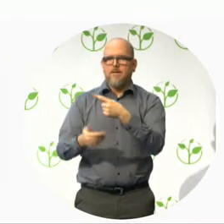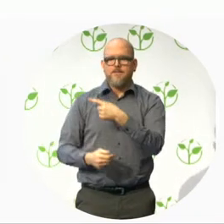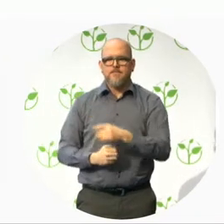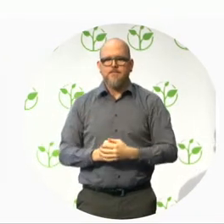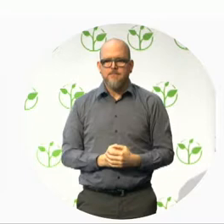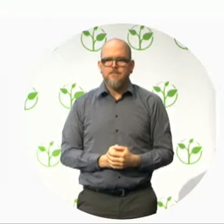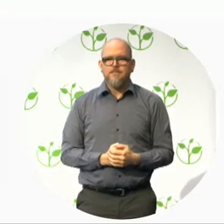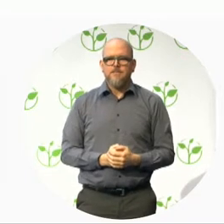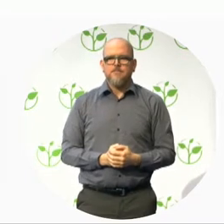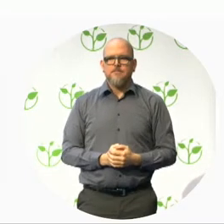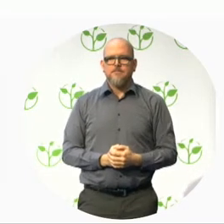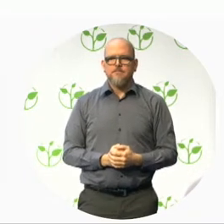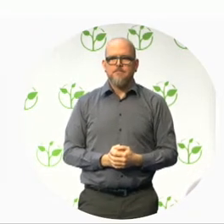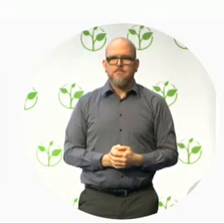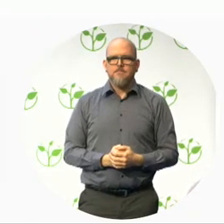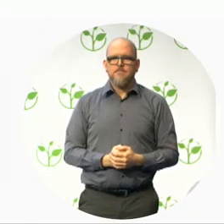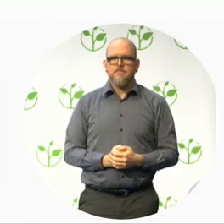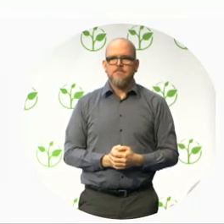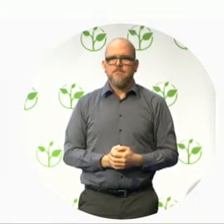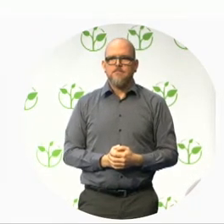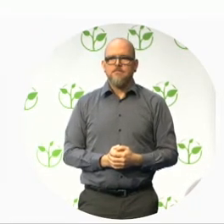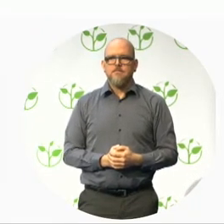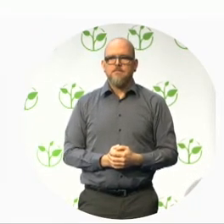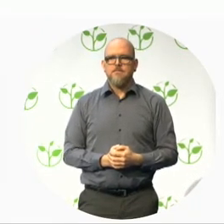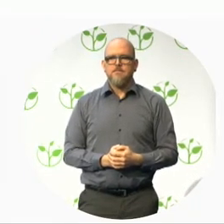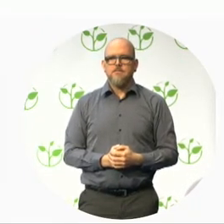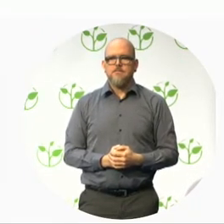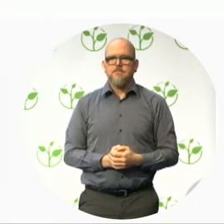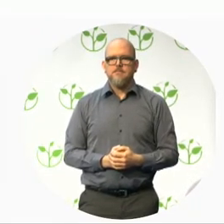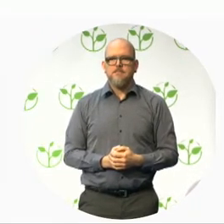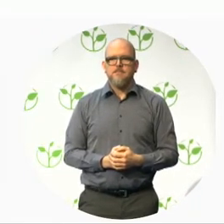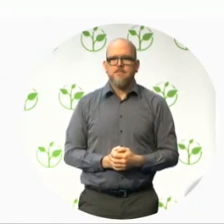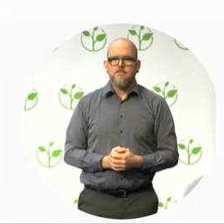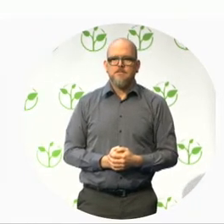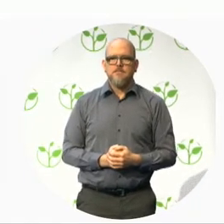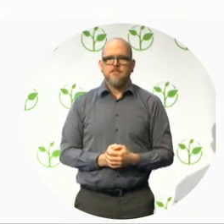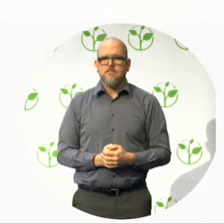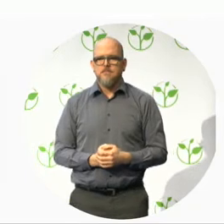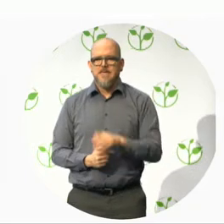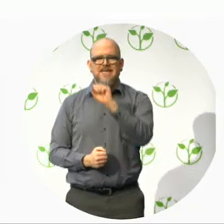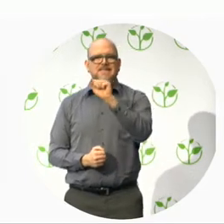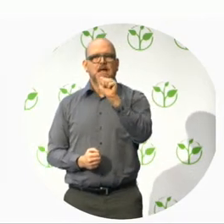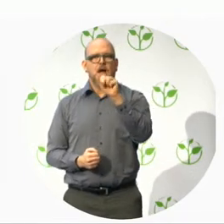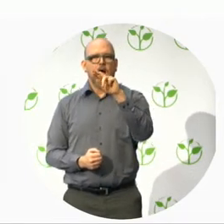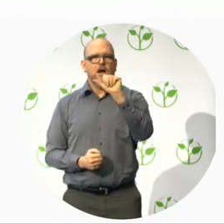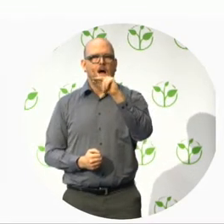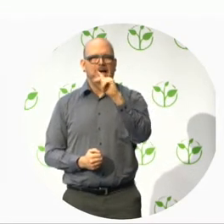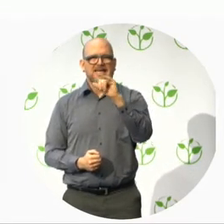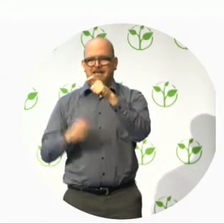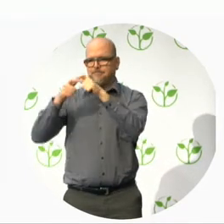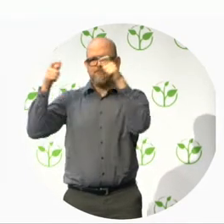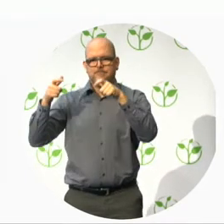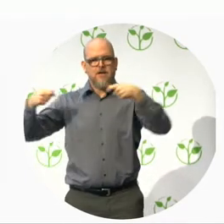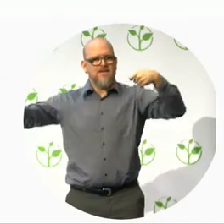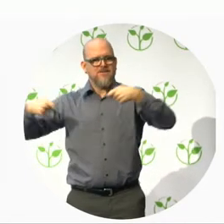Obras que no existen, así se denomina la campaña de la Fundación Zaraquí, que busca llamar la atención a las autoridades.